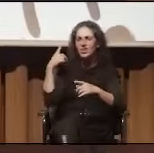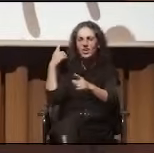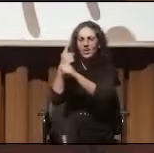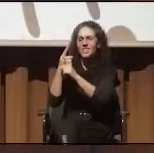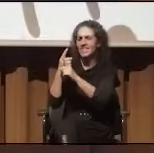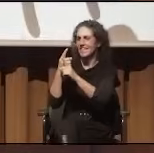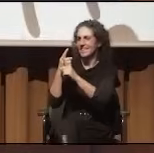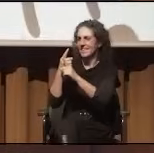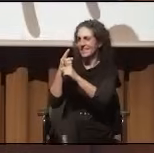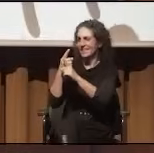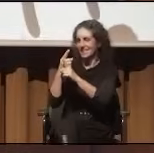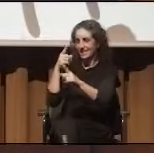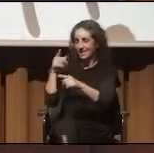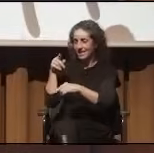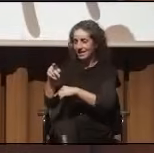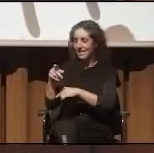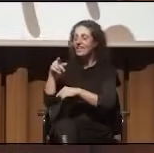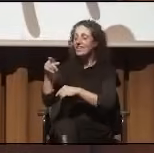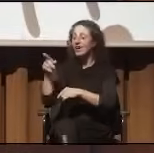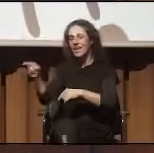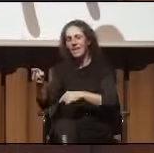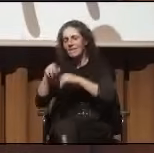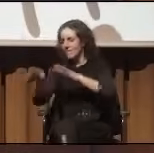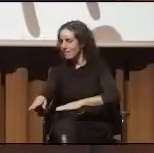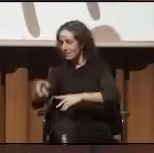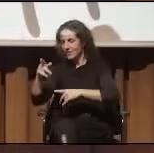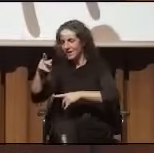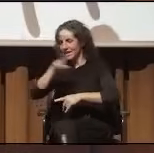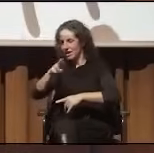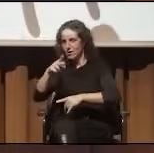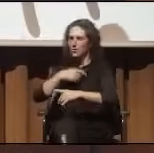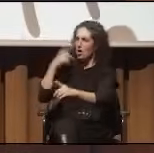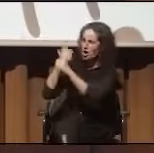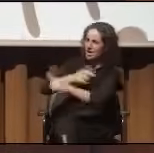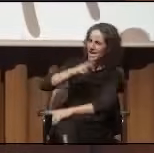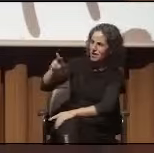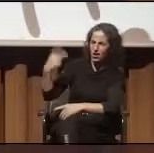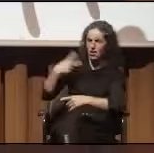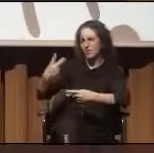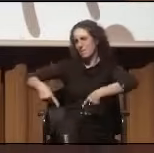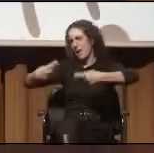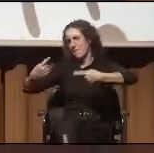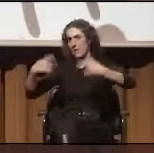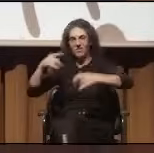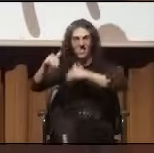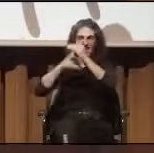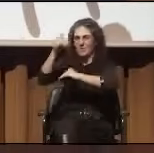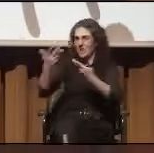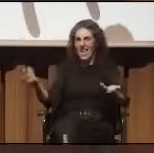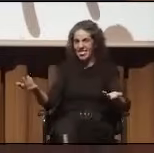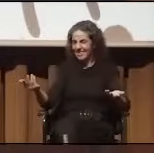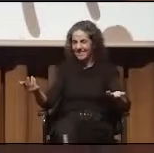flaquito. Eso dice Fernando. Yo tengo estos vídeos, tengo otra noticia, y es que la Sociedad Española de Cuidados Paliativos ha hecho